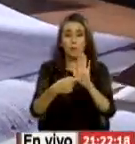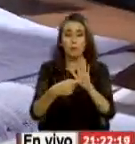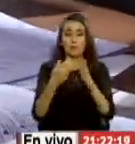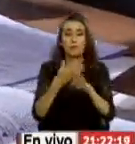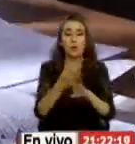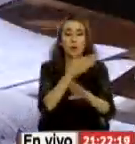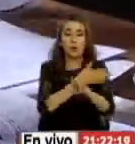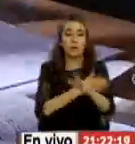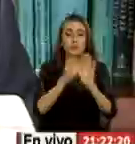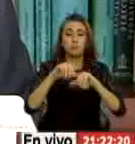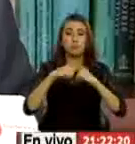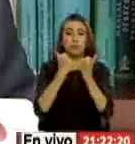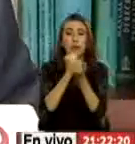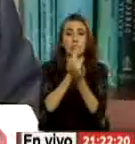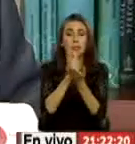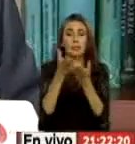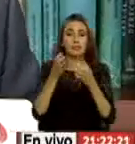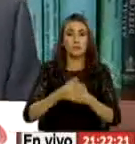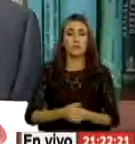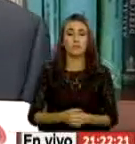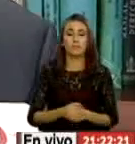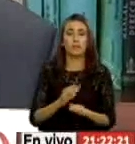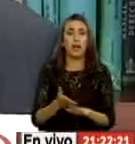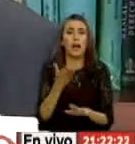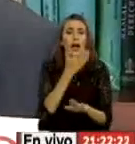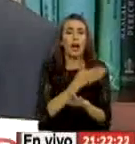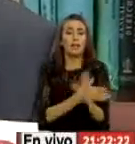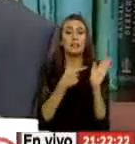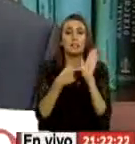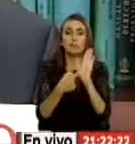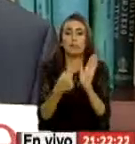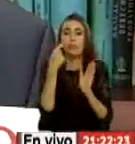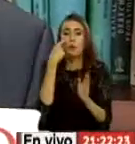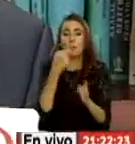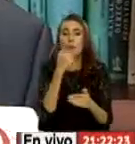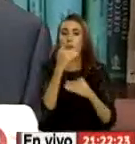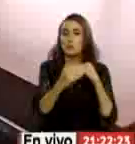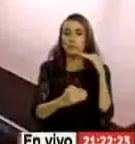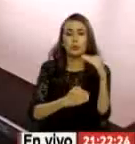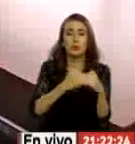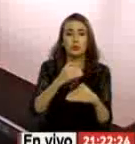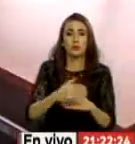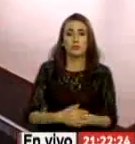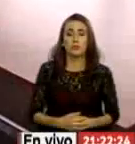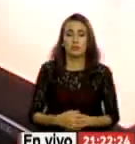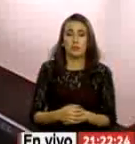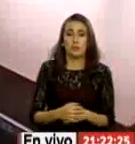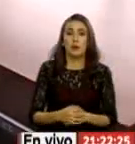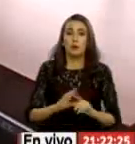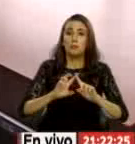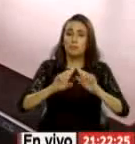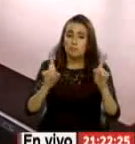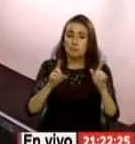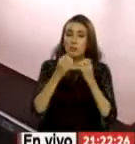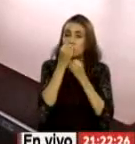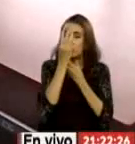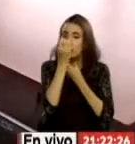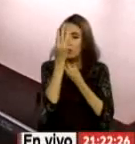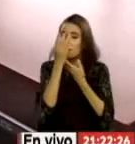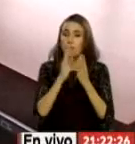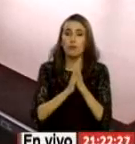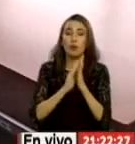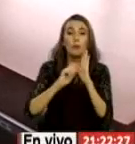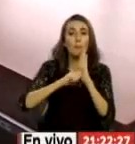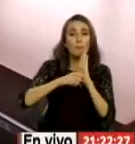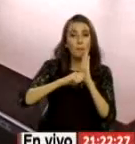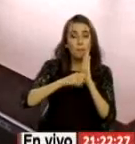en la Asamblea Nacional. Tiene hace rato material como para procesar políticamente. Sin embargo, en torno al informe de Contraloría que